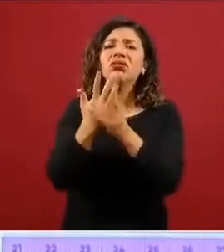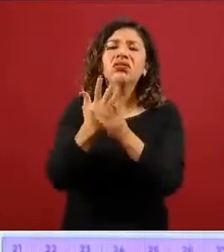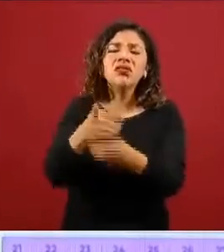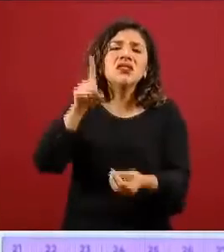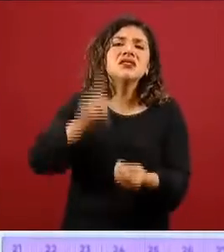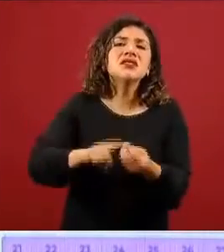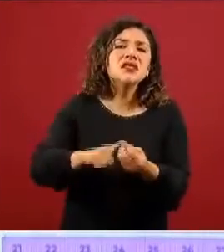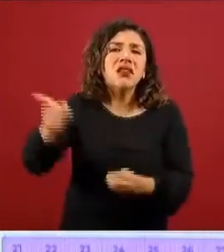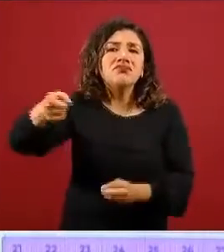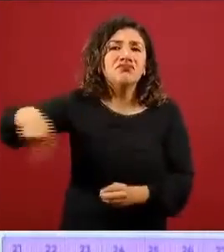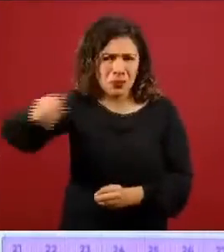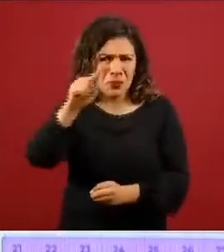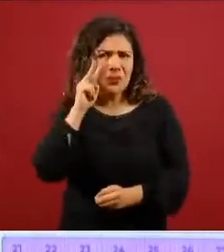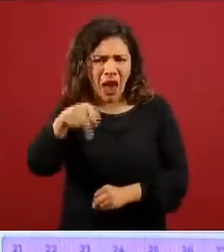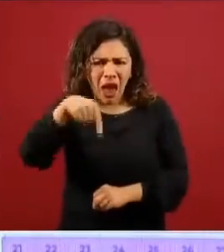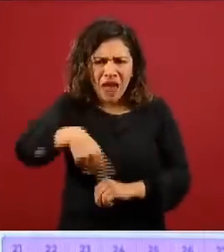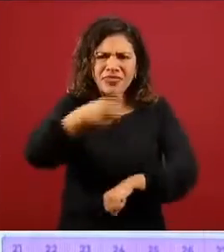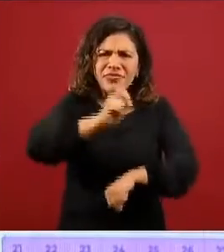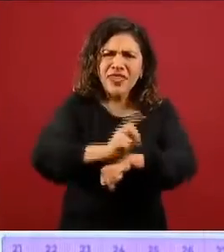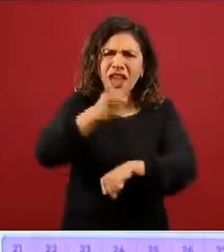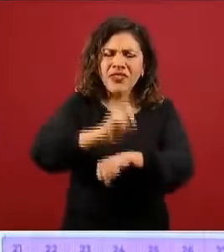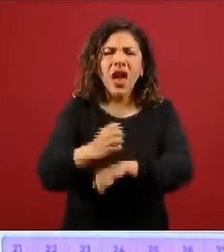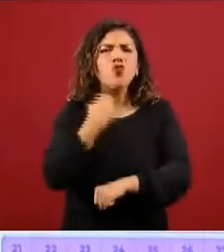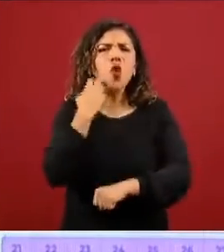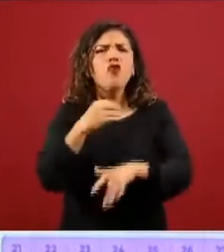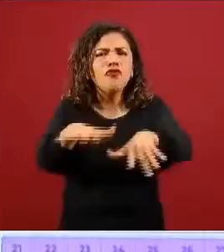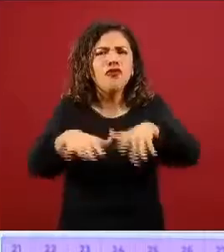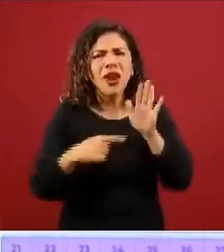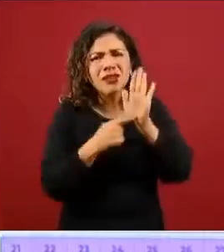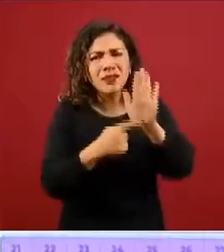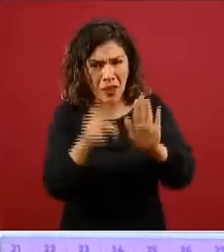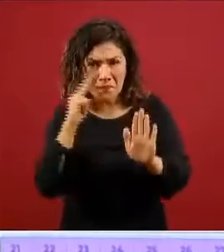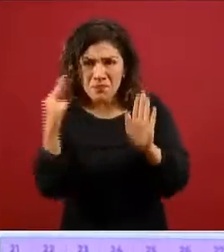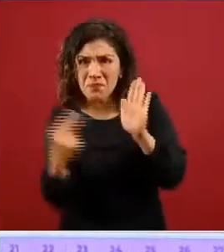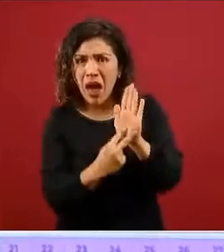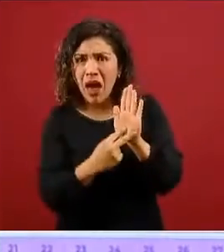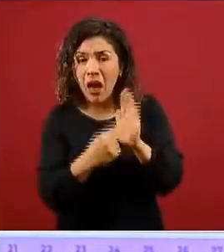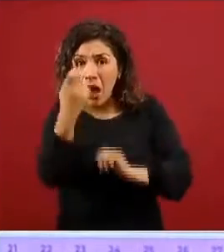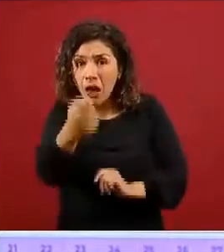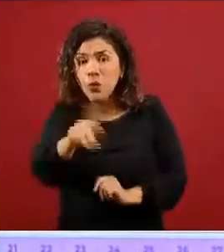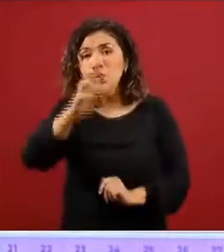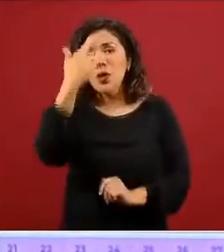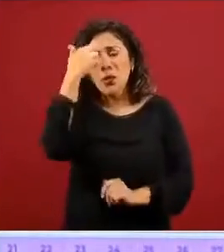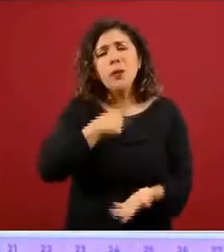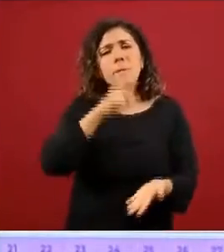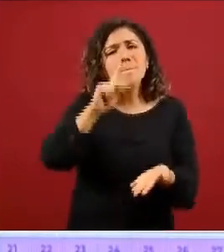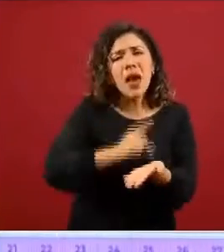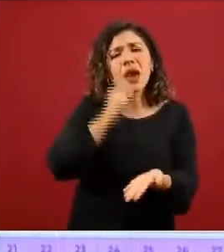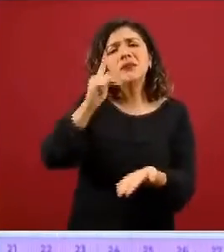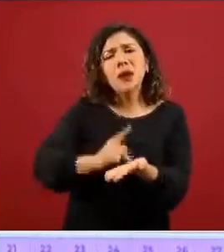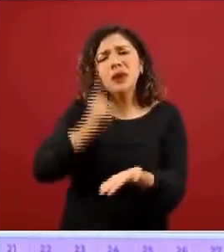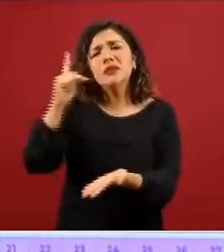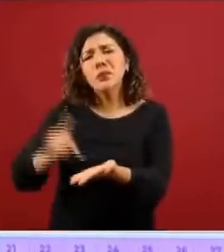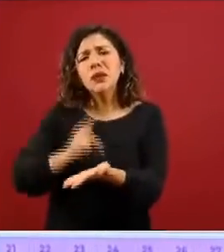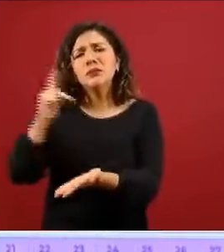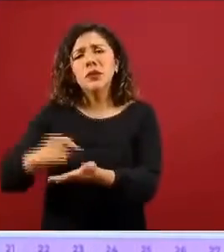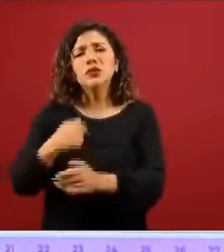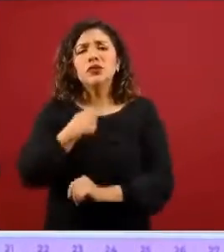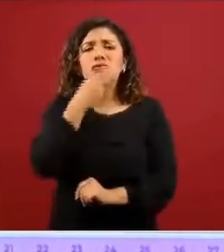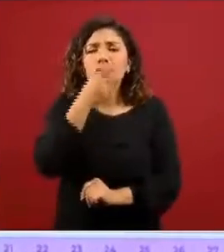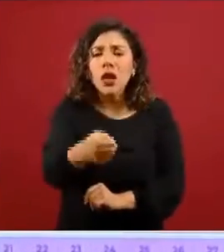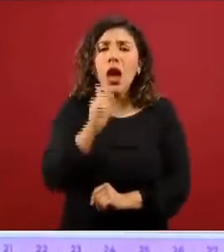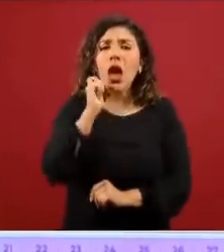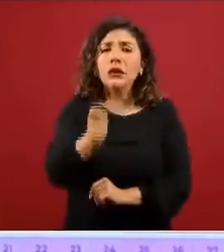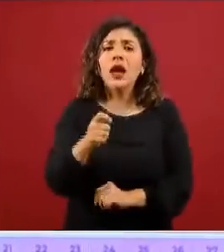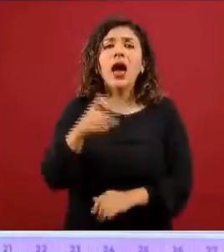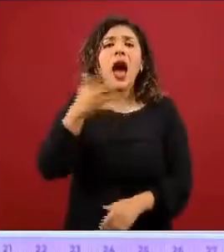vea estas conferencias de prensa vespertinas recordará que una y otra vez